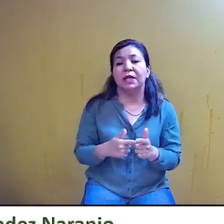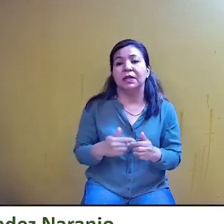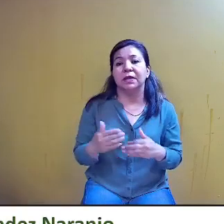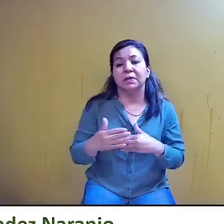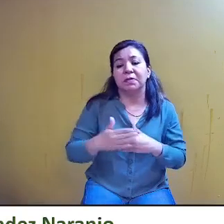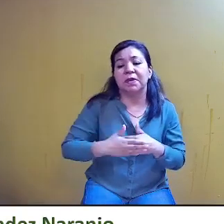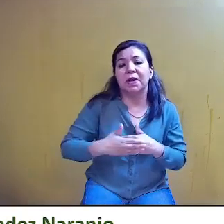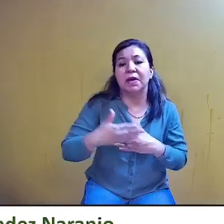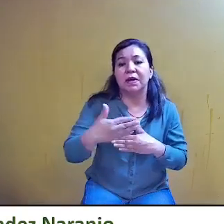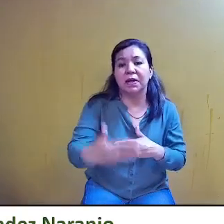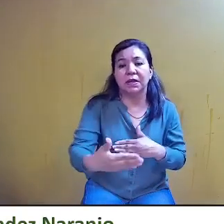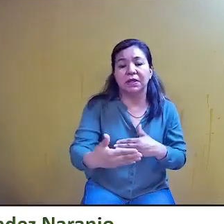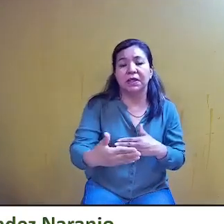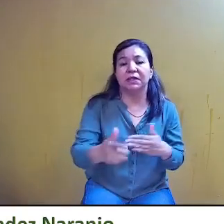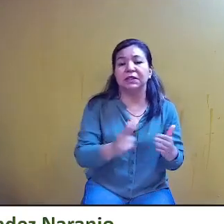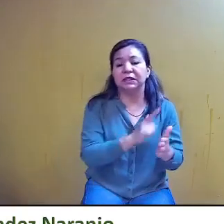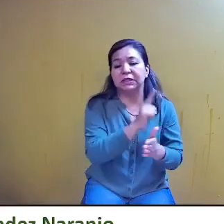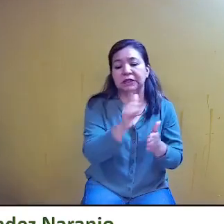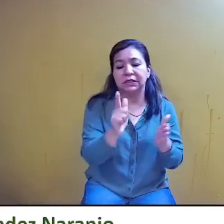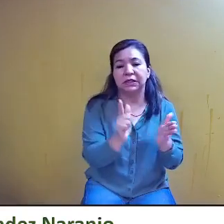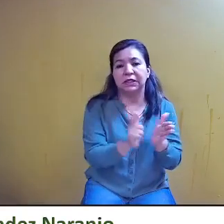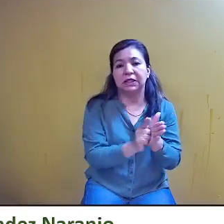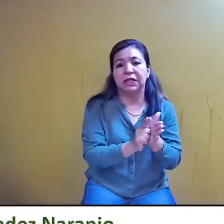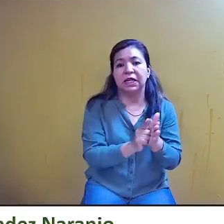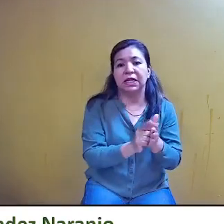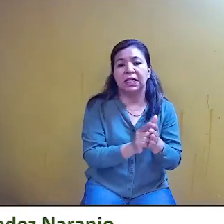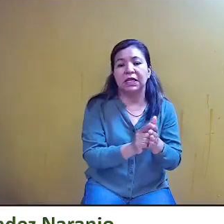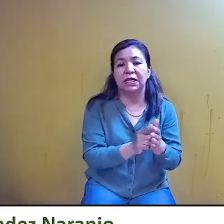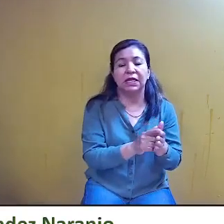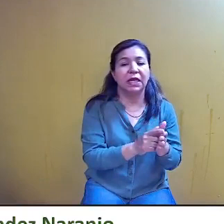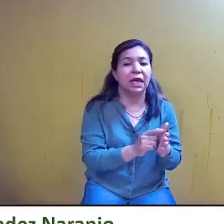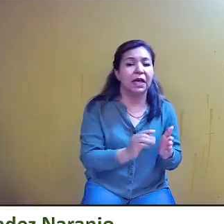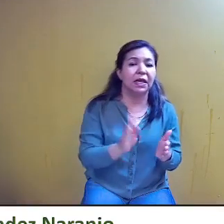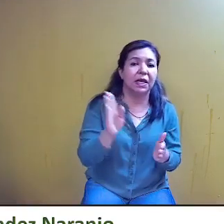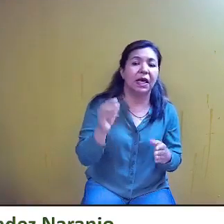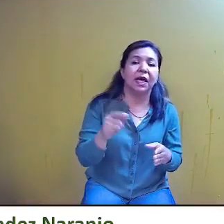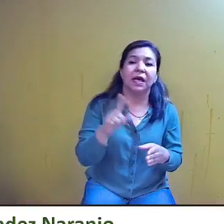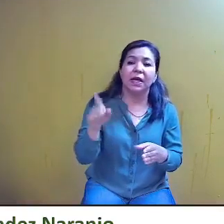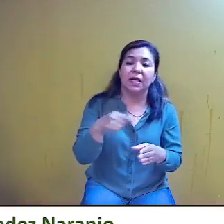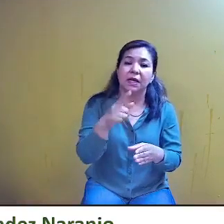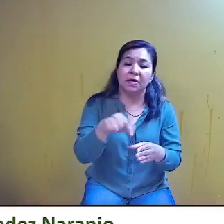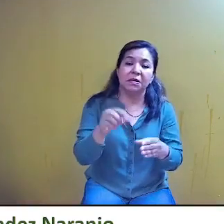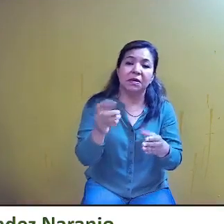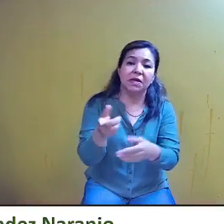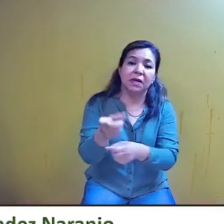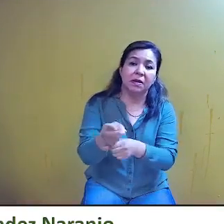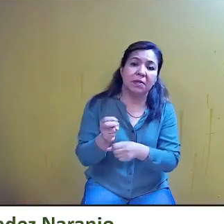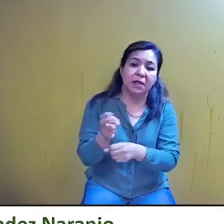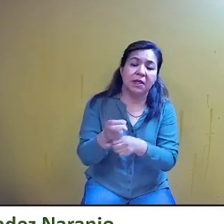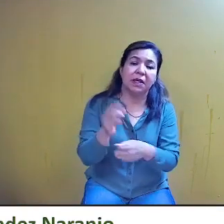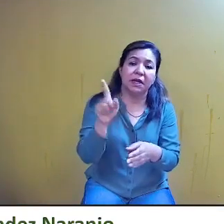el principio de legalidad y equidad en el proceso electoral 2023-2024.